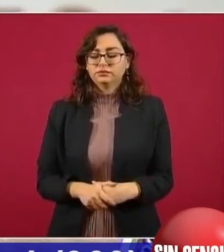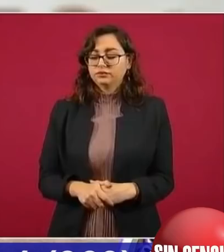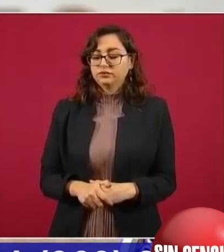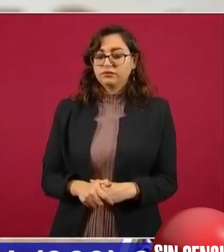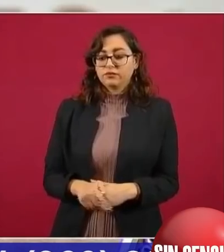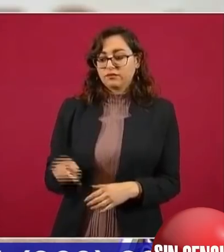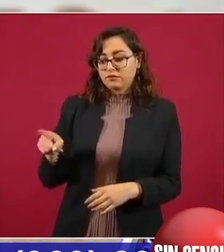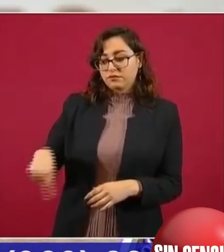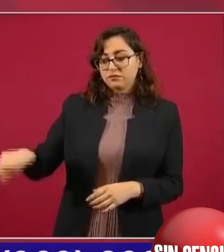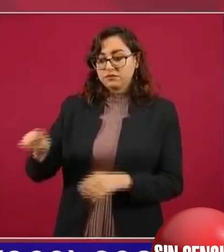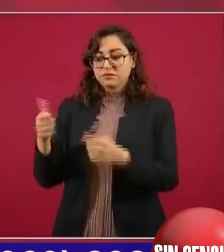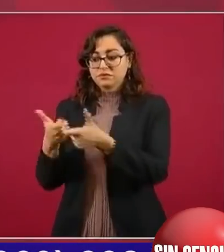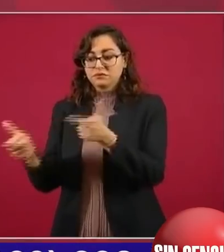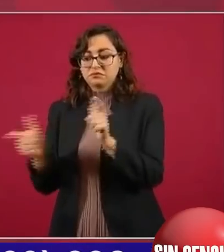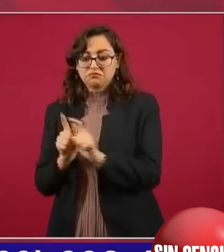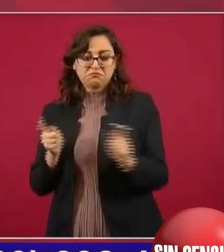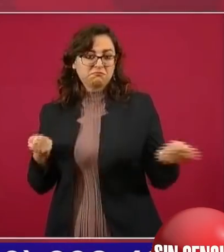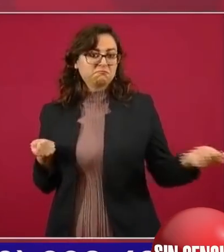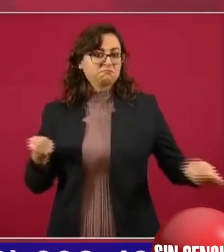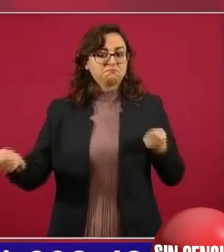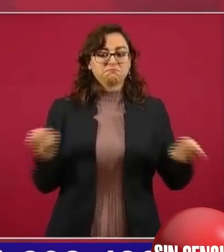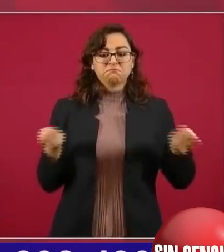que mandaba en México,